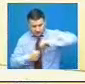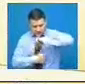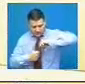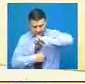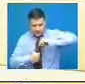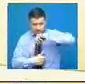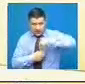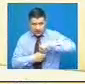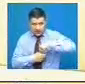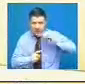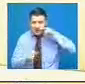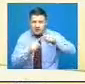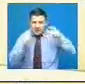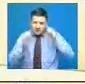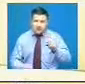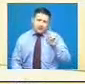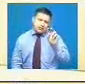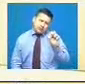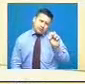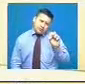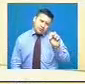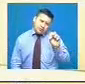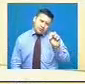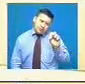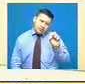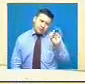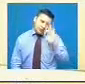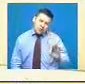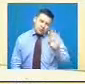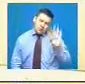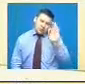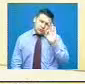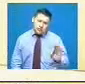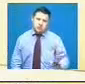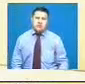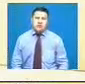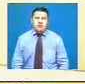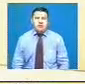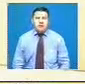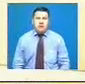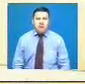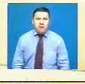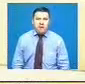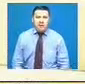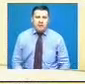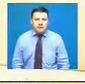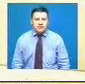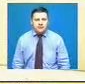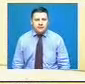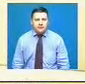La meta de inflación es del 2 al 4%. Evidentemente, está por encima de la meta. Está